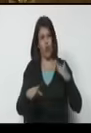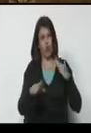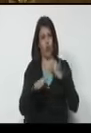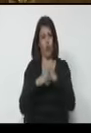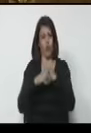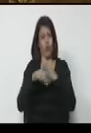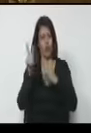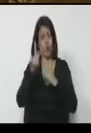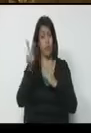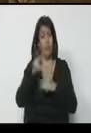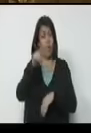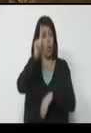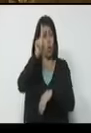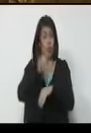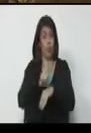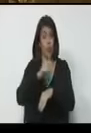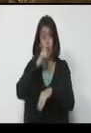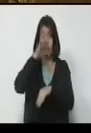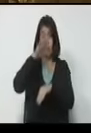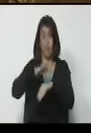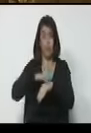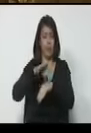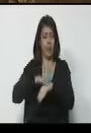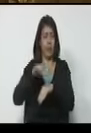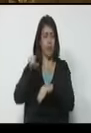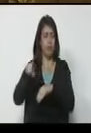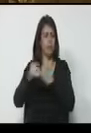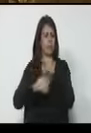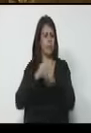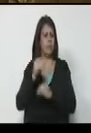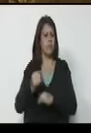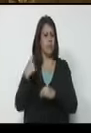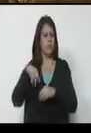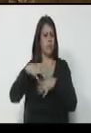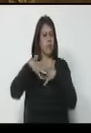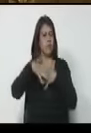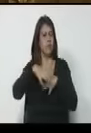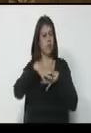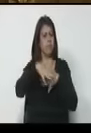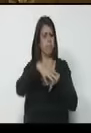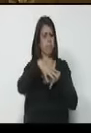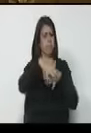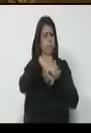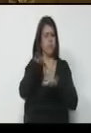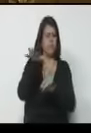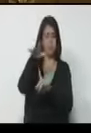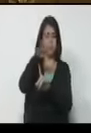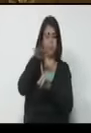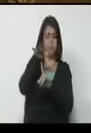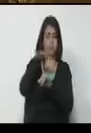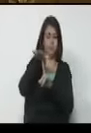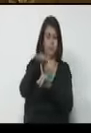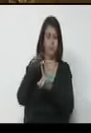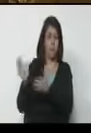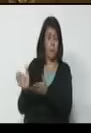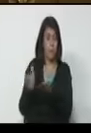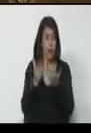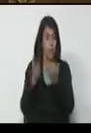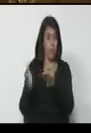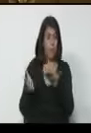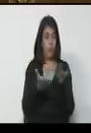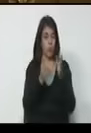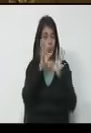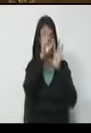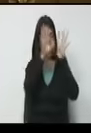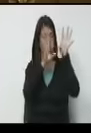venezolanos, que su único pecado era haber marchado manipulados al exterior en busca de